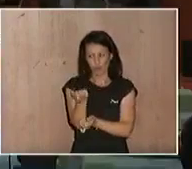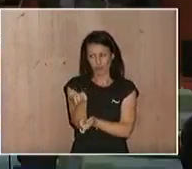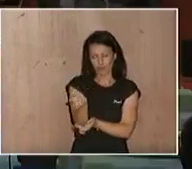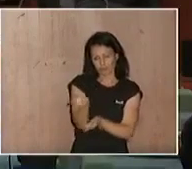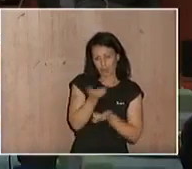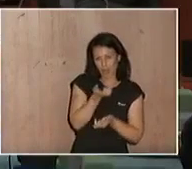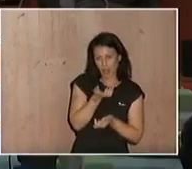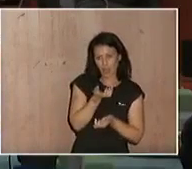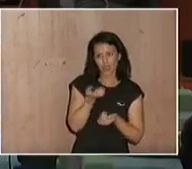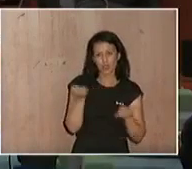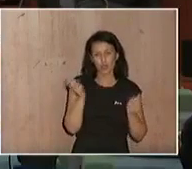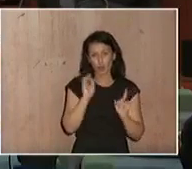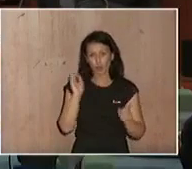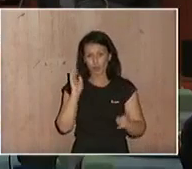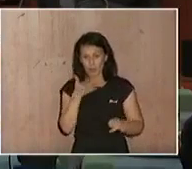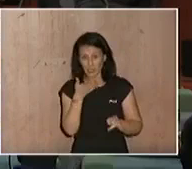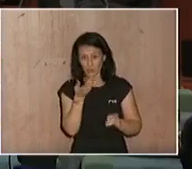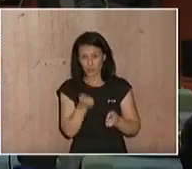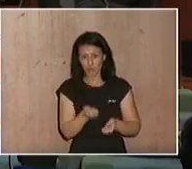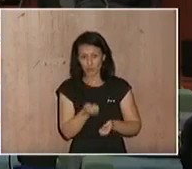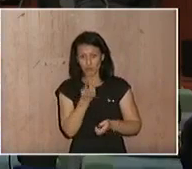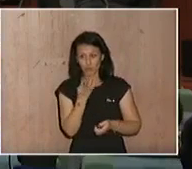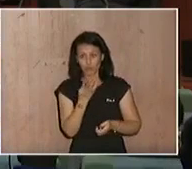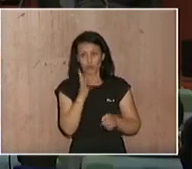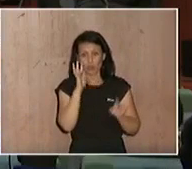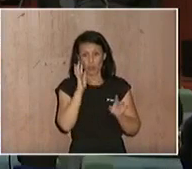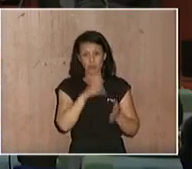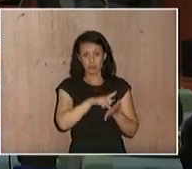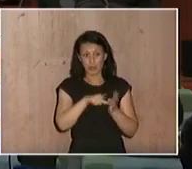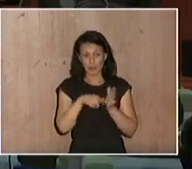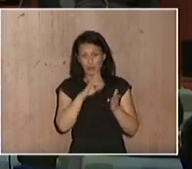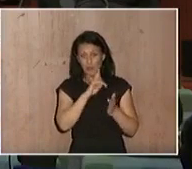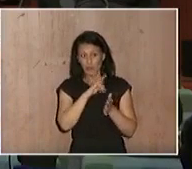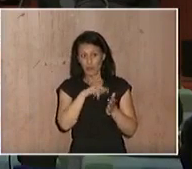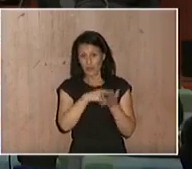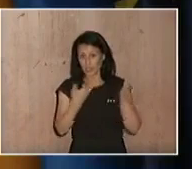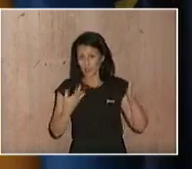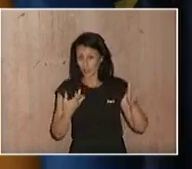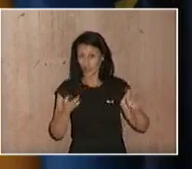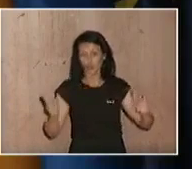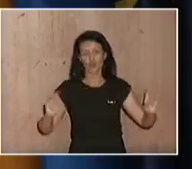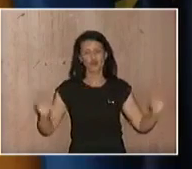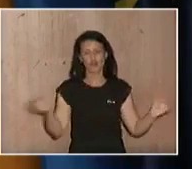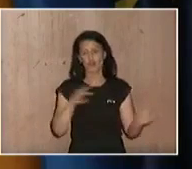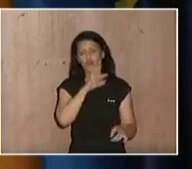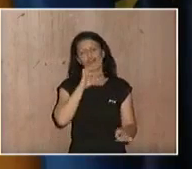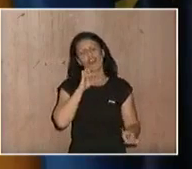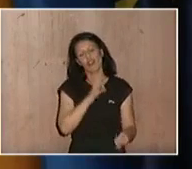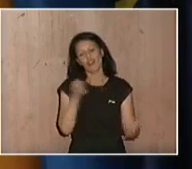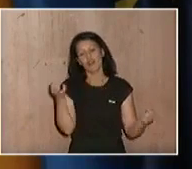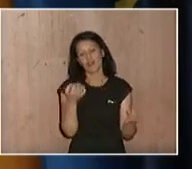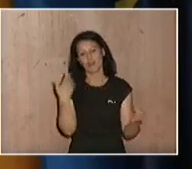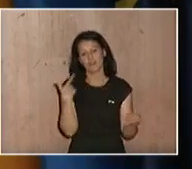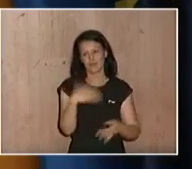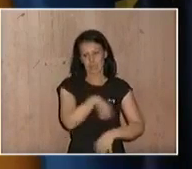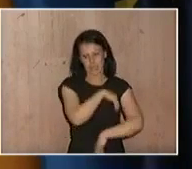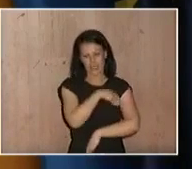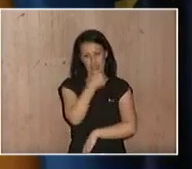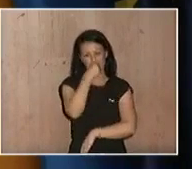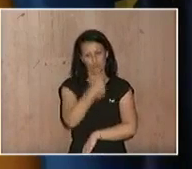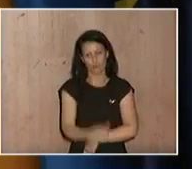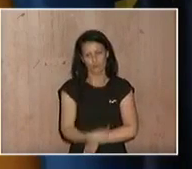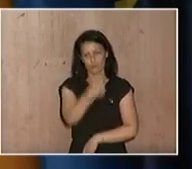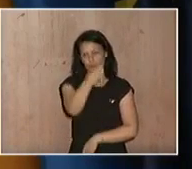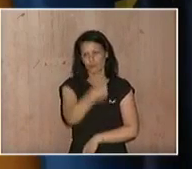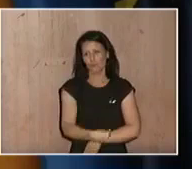siquiera en el impacto numérico de una plataforma tecnológica. Se valora en excelencia académica y